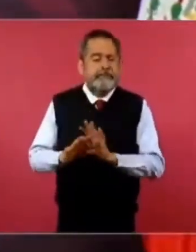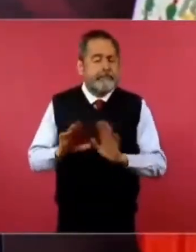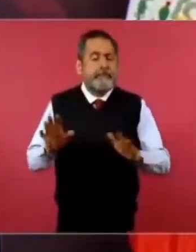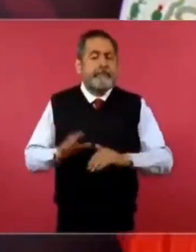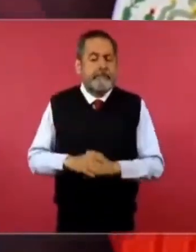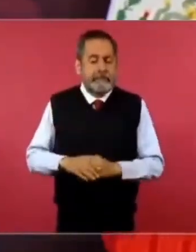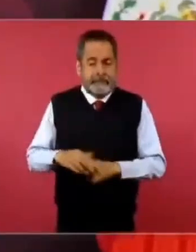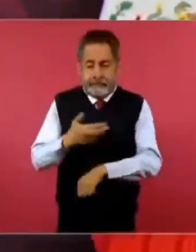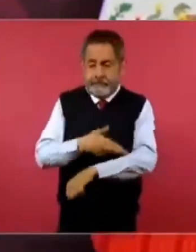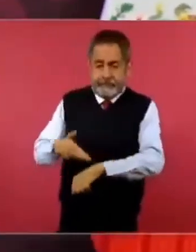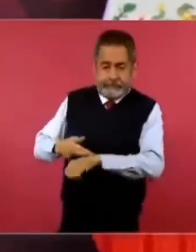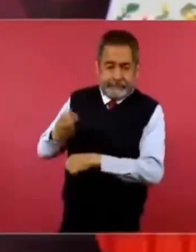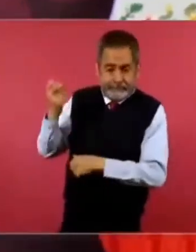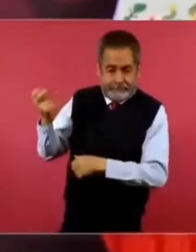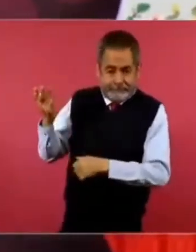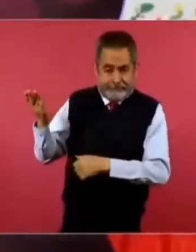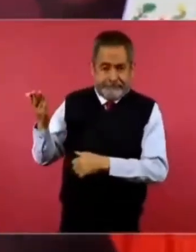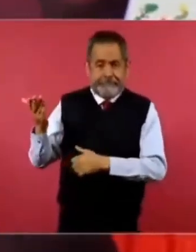así.